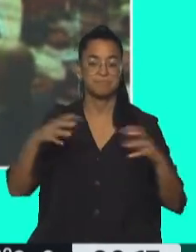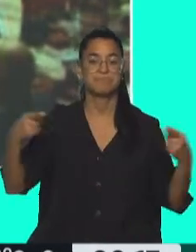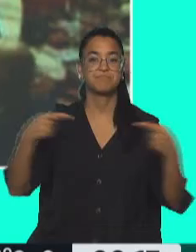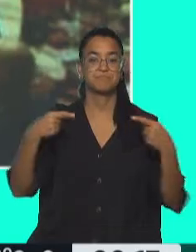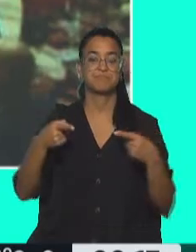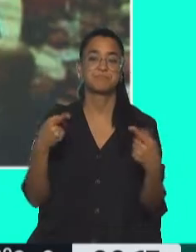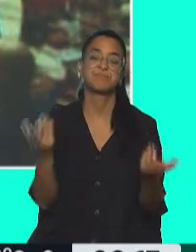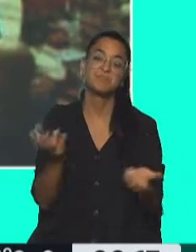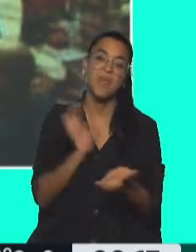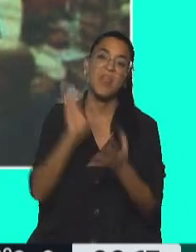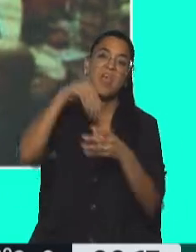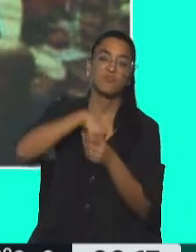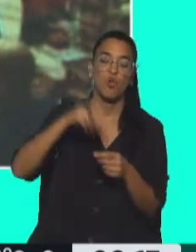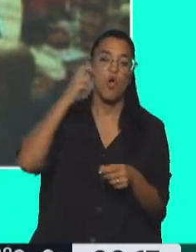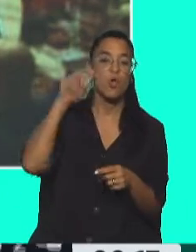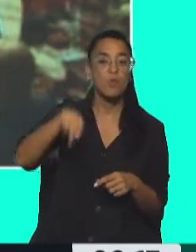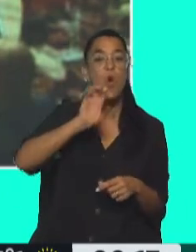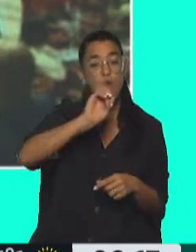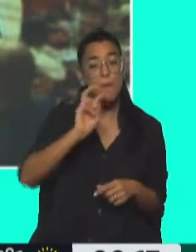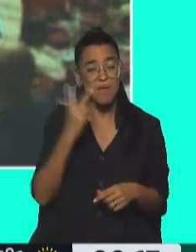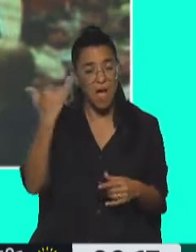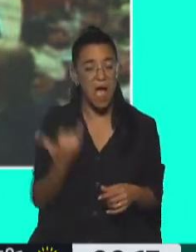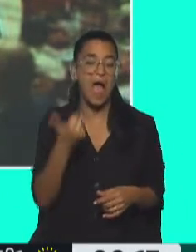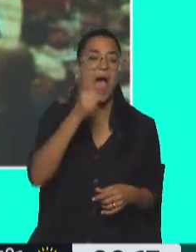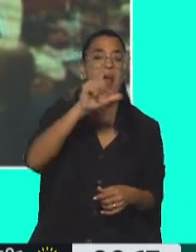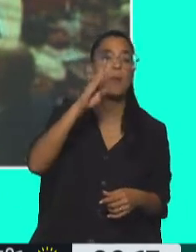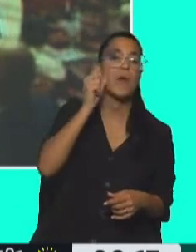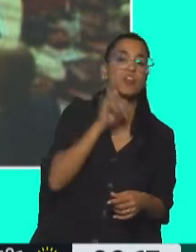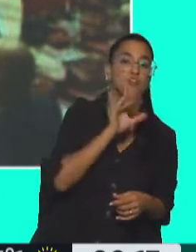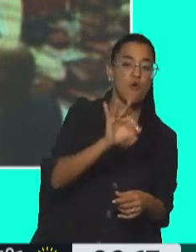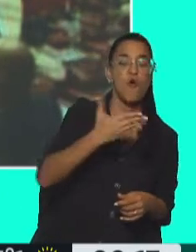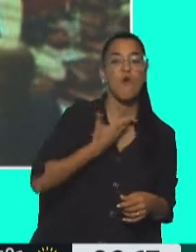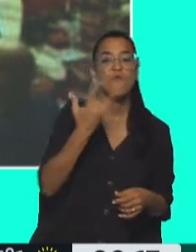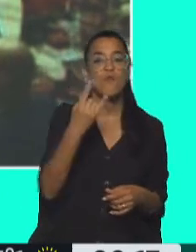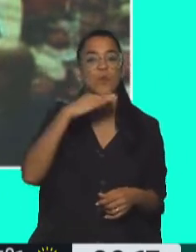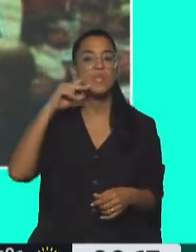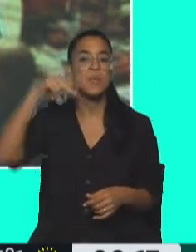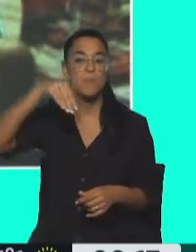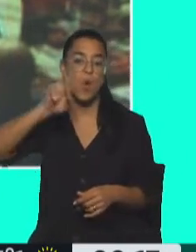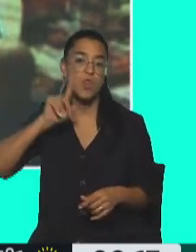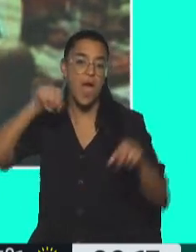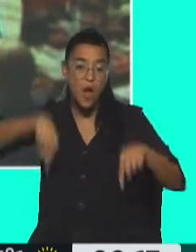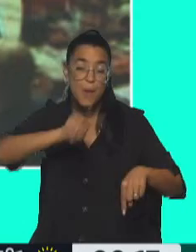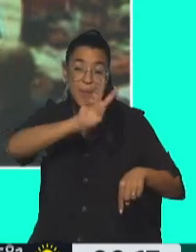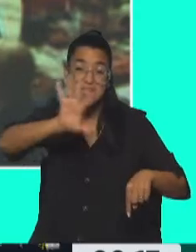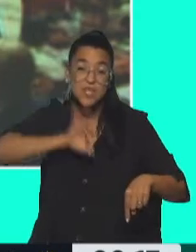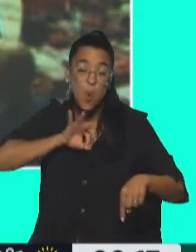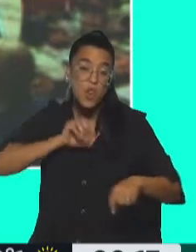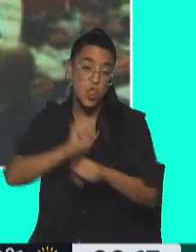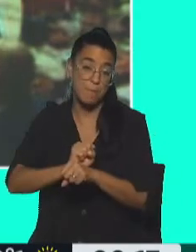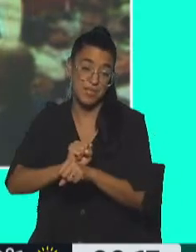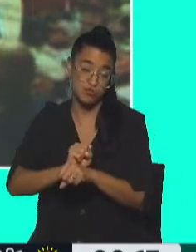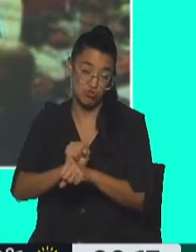bancas. En el Congreso tiene nombre y apellido, que es Alberto Fujimori, que está, purgando una pena de 25 años de